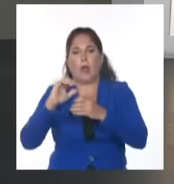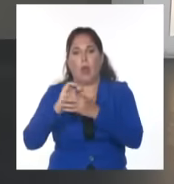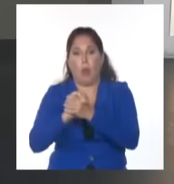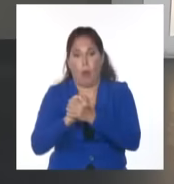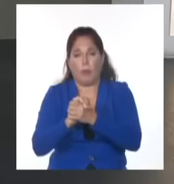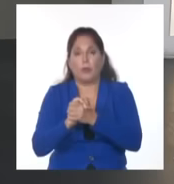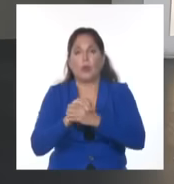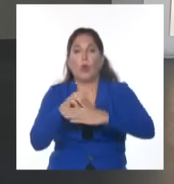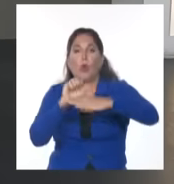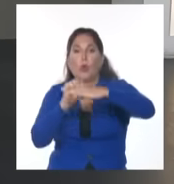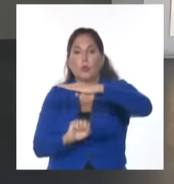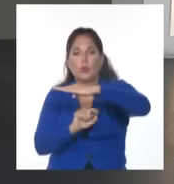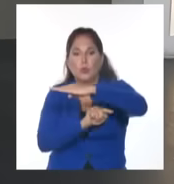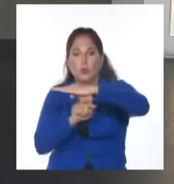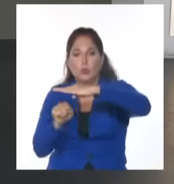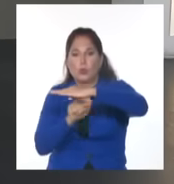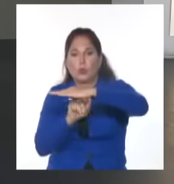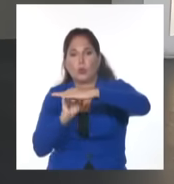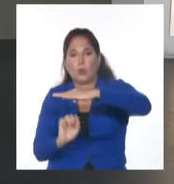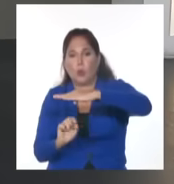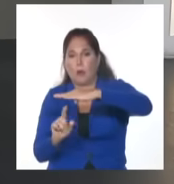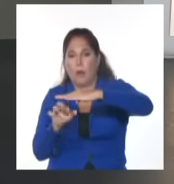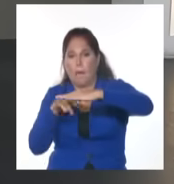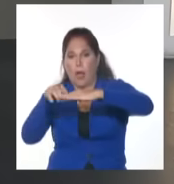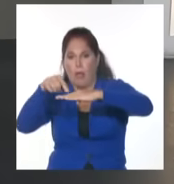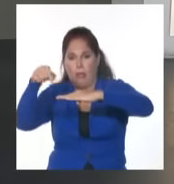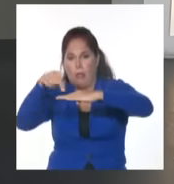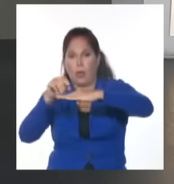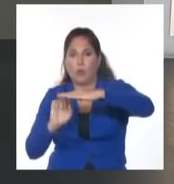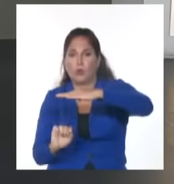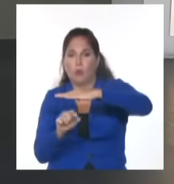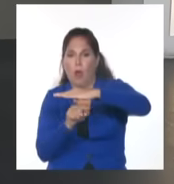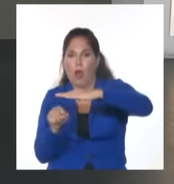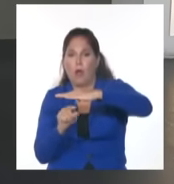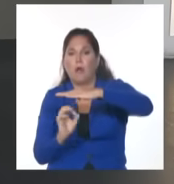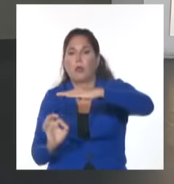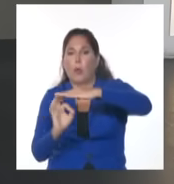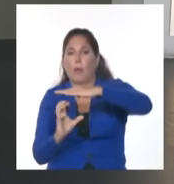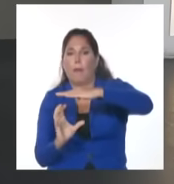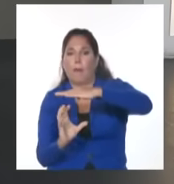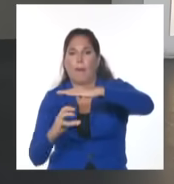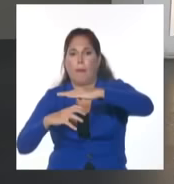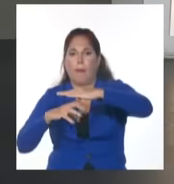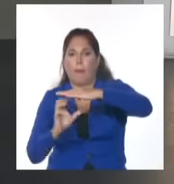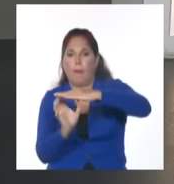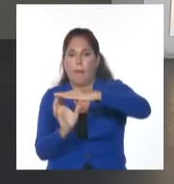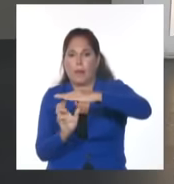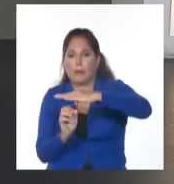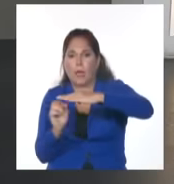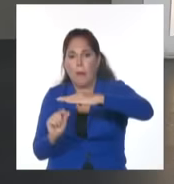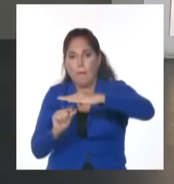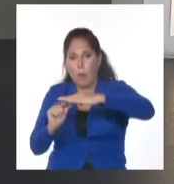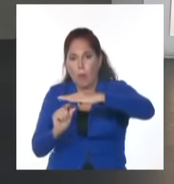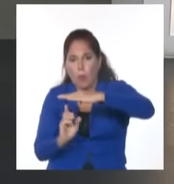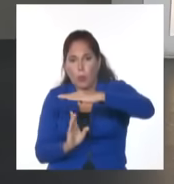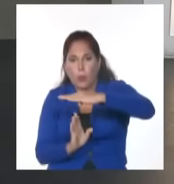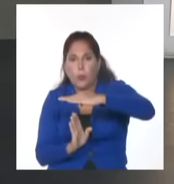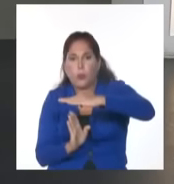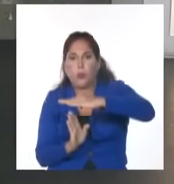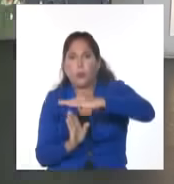sur de Cabo San Antonio, en nuestra provincia de Pinar del Río, pero desplazándose